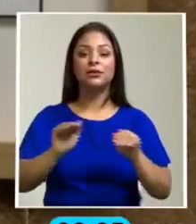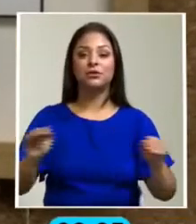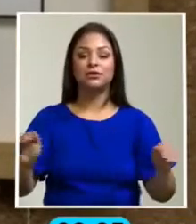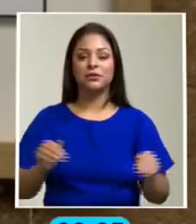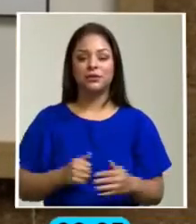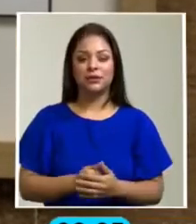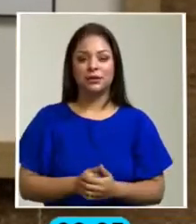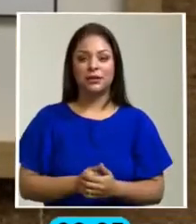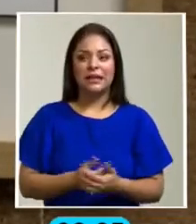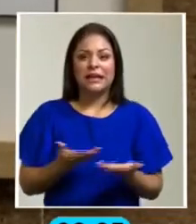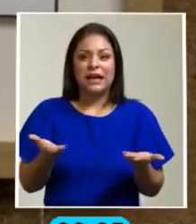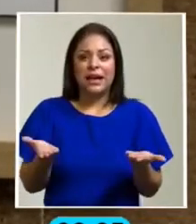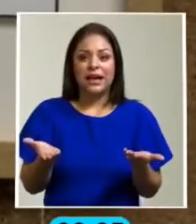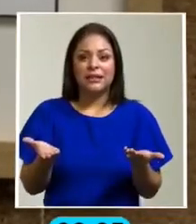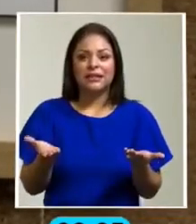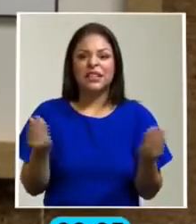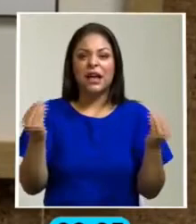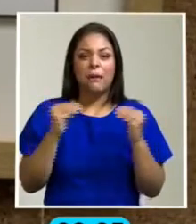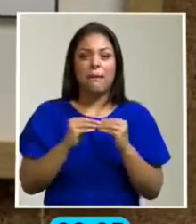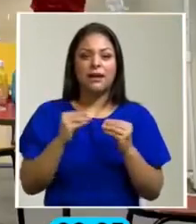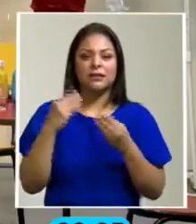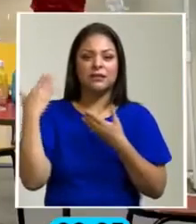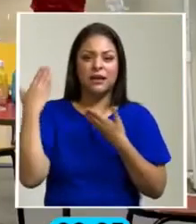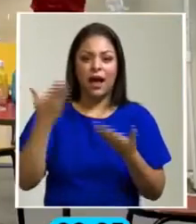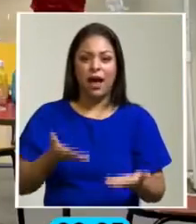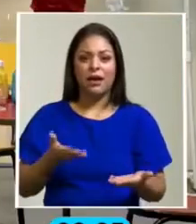a ver, ¿qué más trae este regalo?